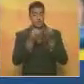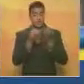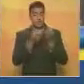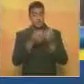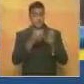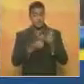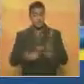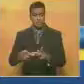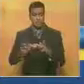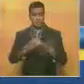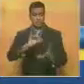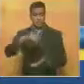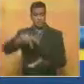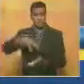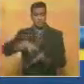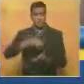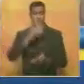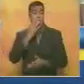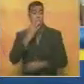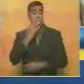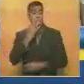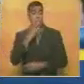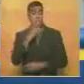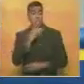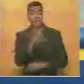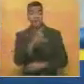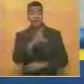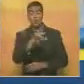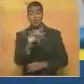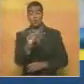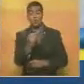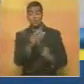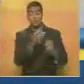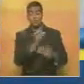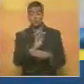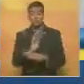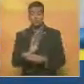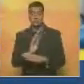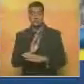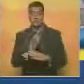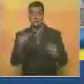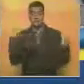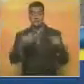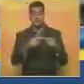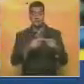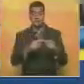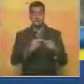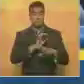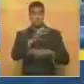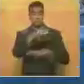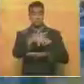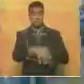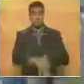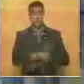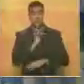varios municipios del estado de Carabobo, entre ellos el municipio Los Guayos, afectado por la inseguridad, los cortes eléctricos y el desbordamiento de aguas servidas.